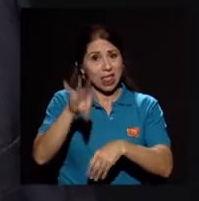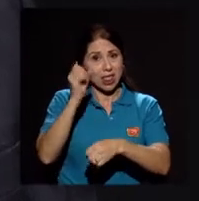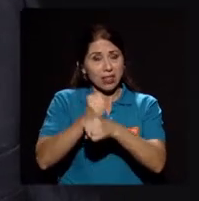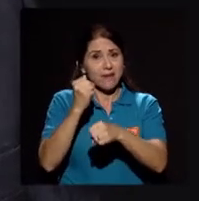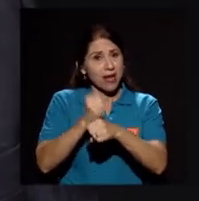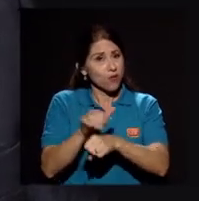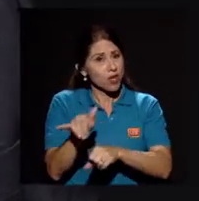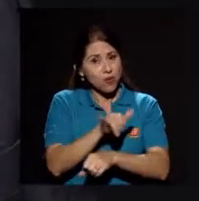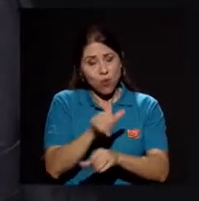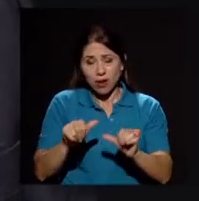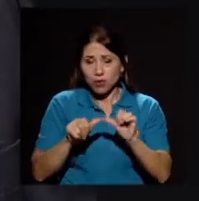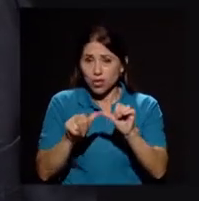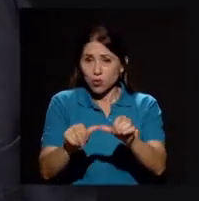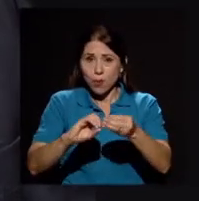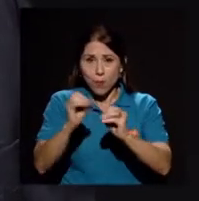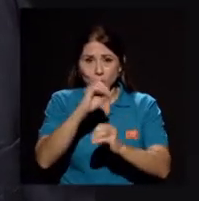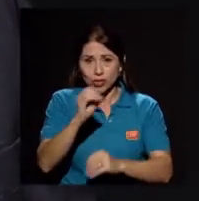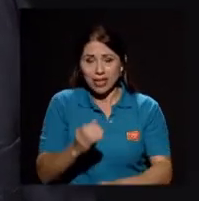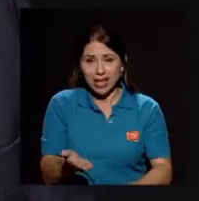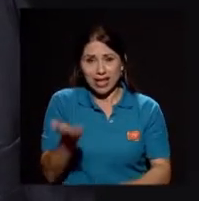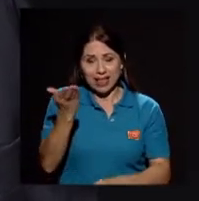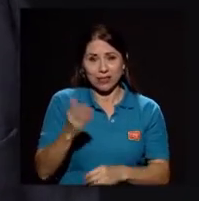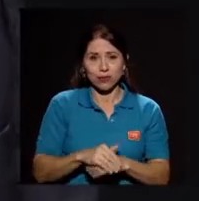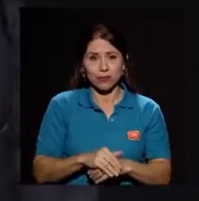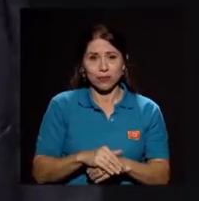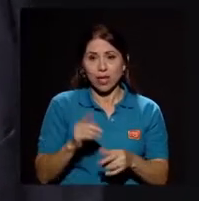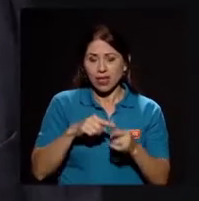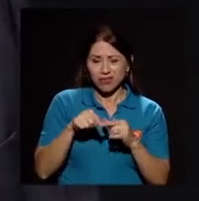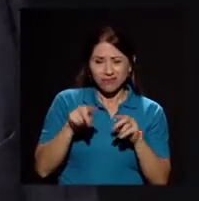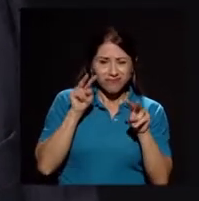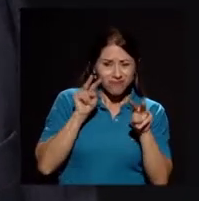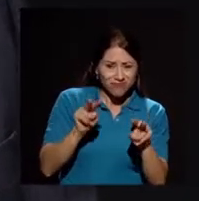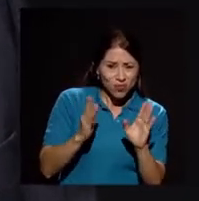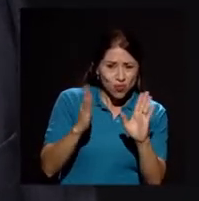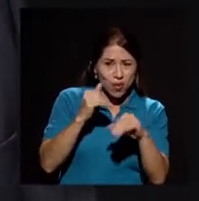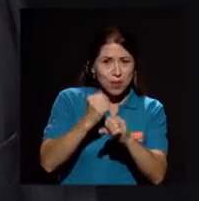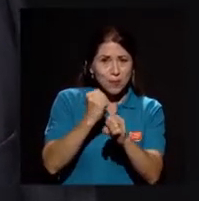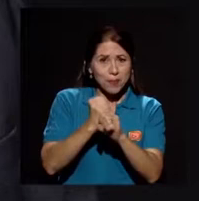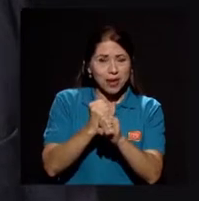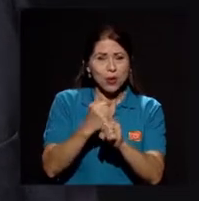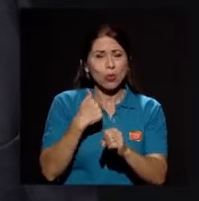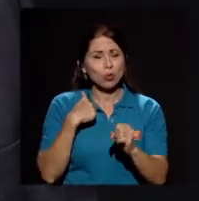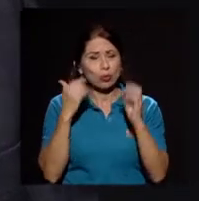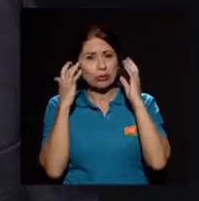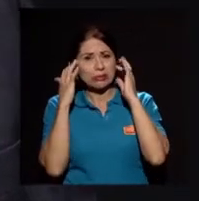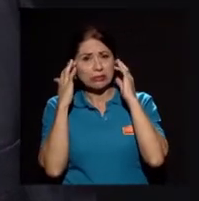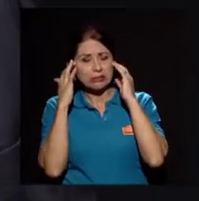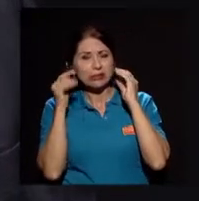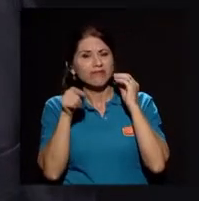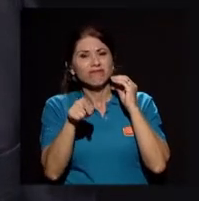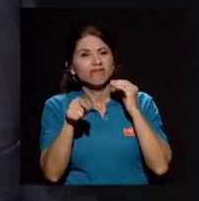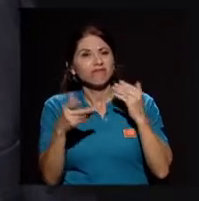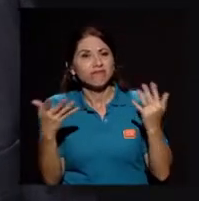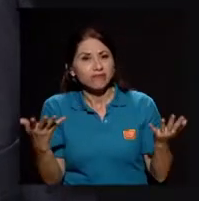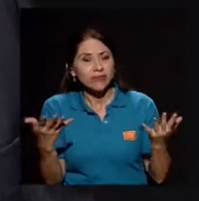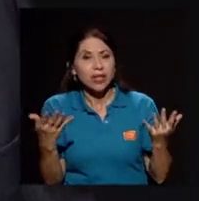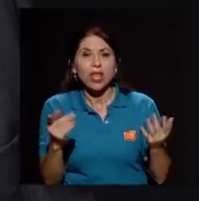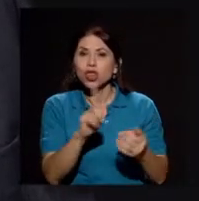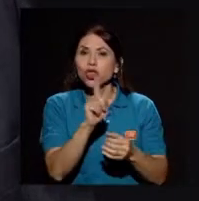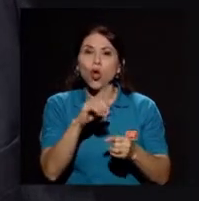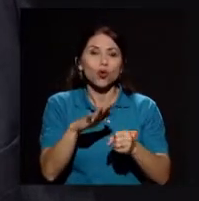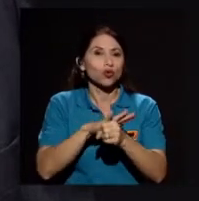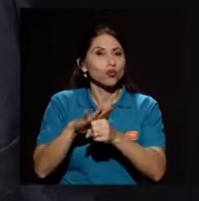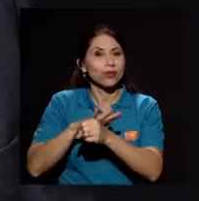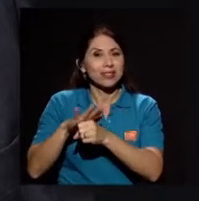analizar los temas de desempleo empieza a preocuparse porque lo que observa generalmente son tendencias que lo que implican es que no basta con que la